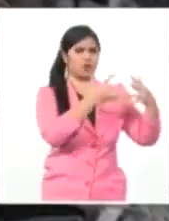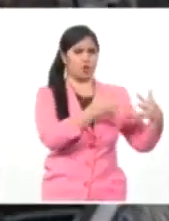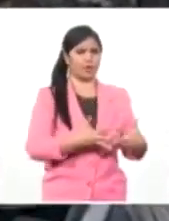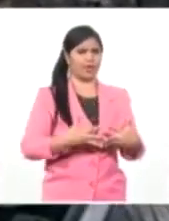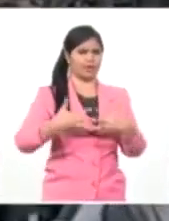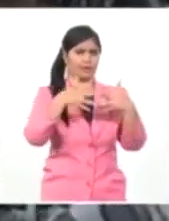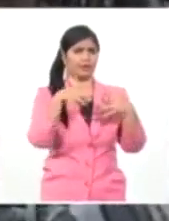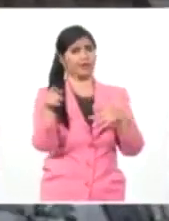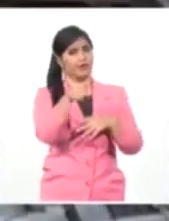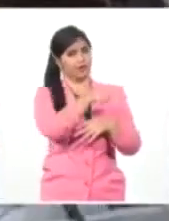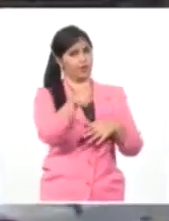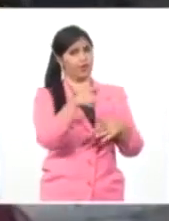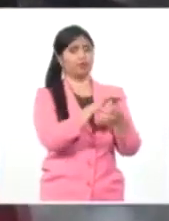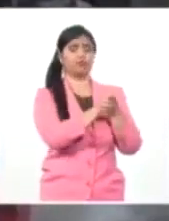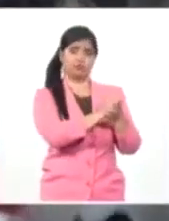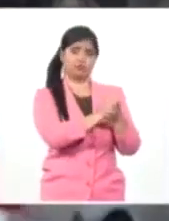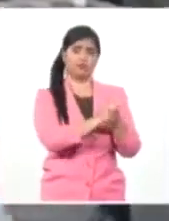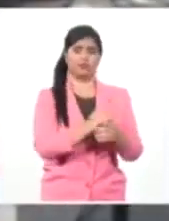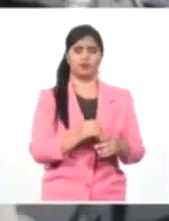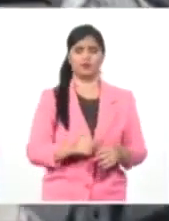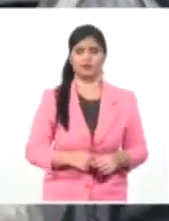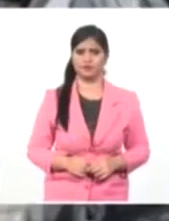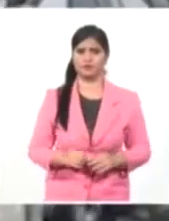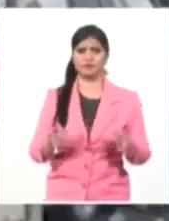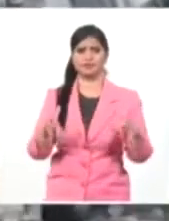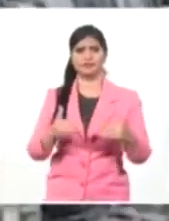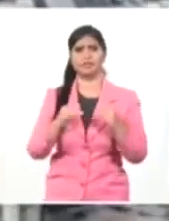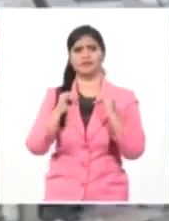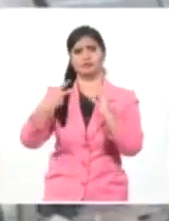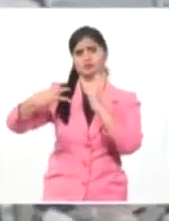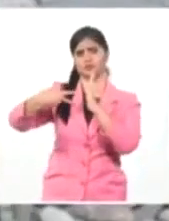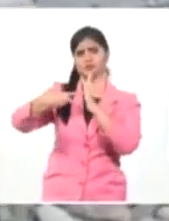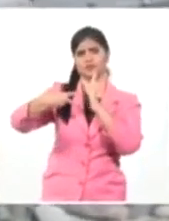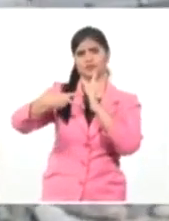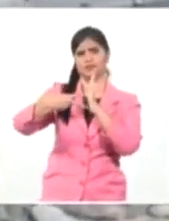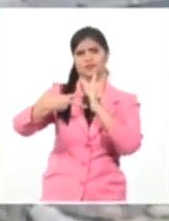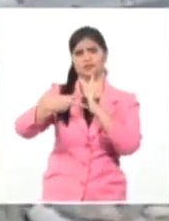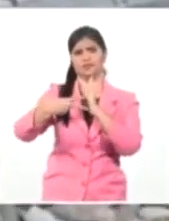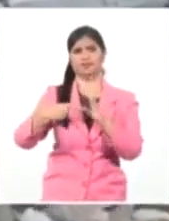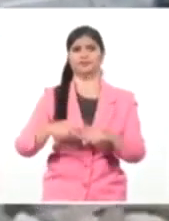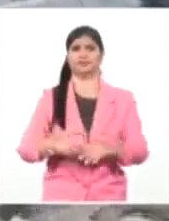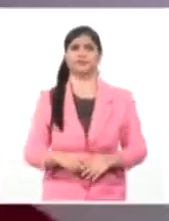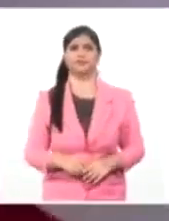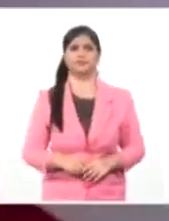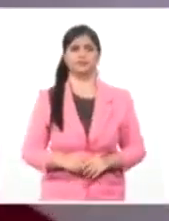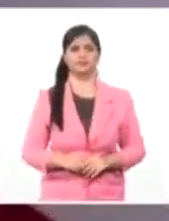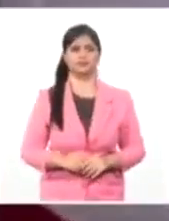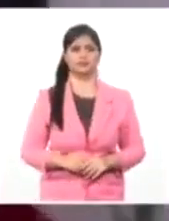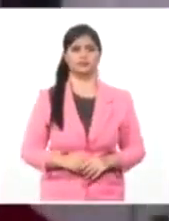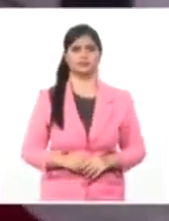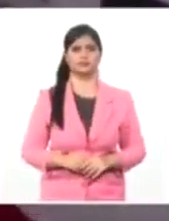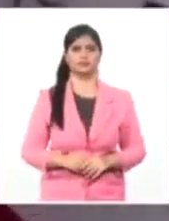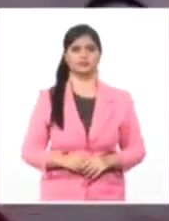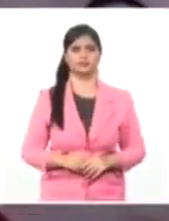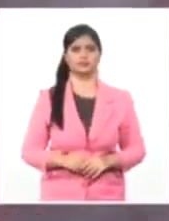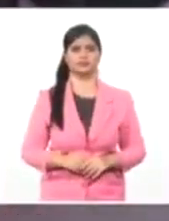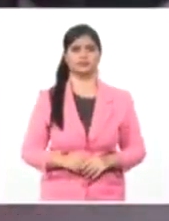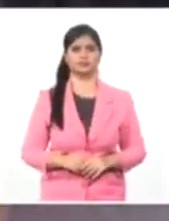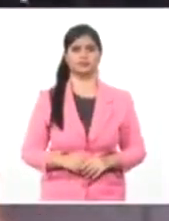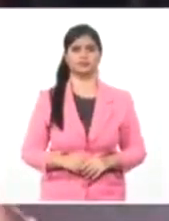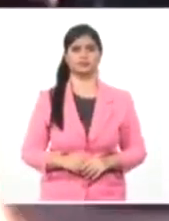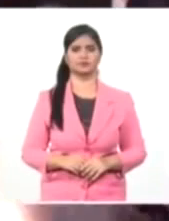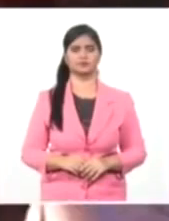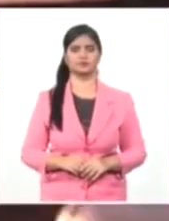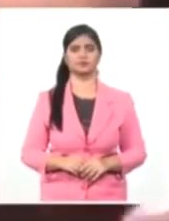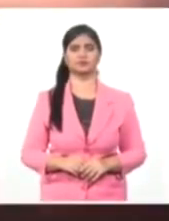derecho internacional. Desde Damasco, Siria, reportó Fadi Marouf, corresponsal de Prensa Latina, para el